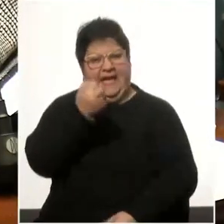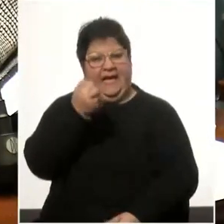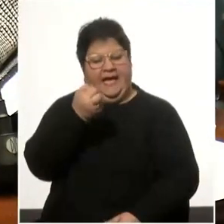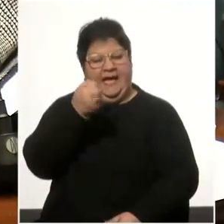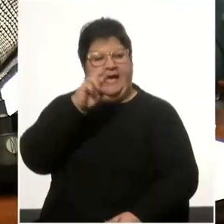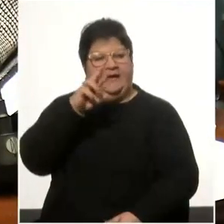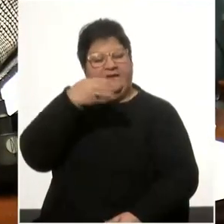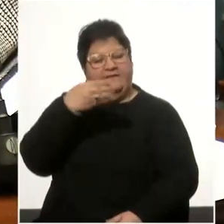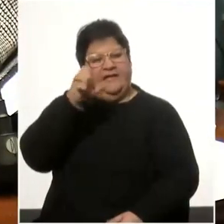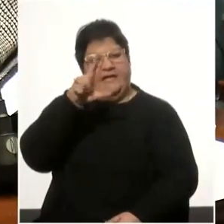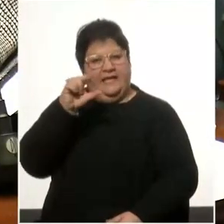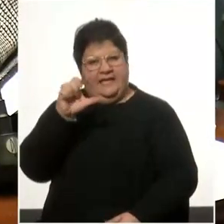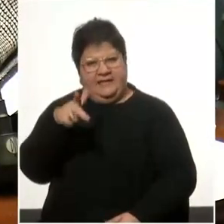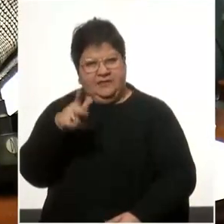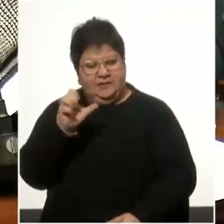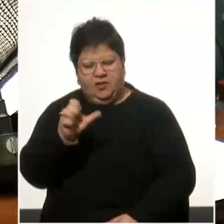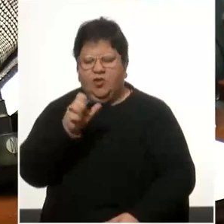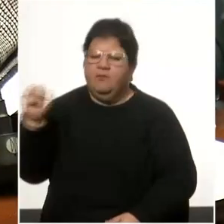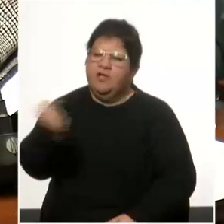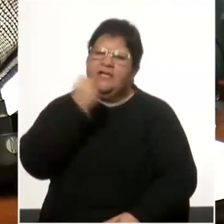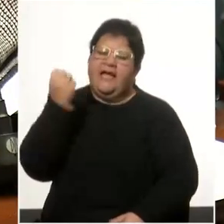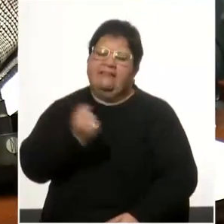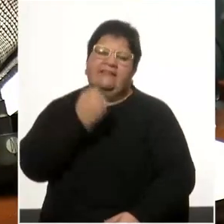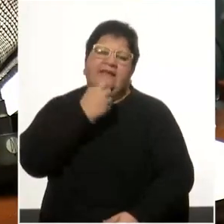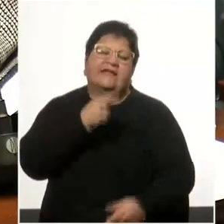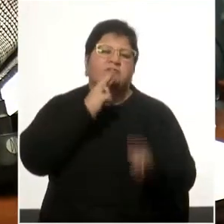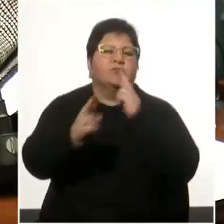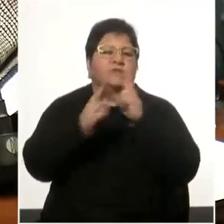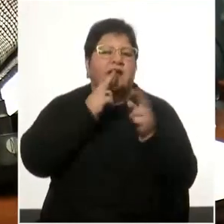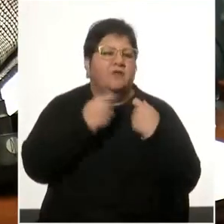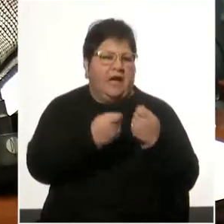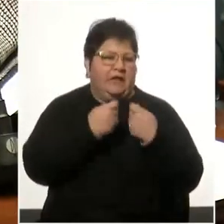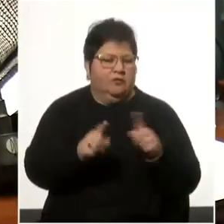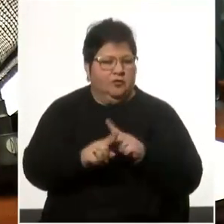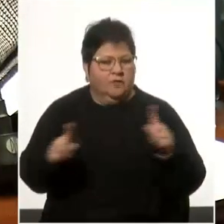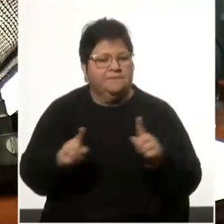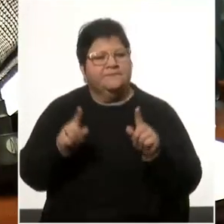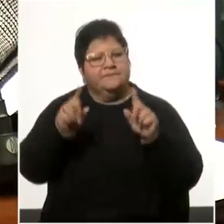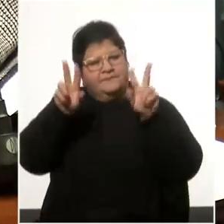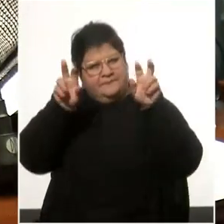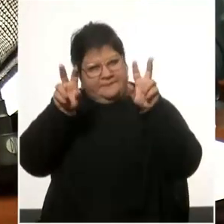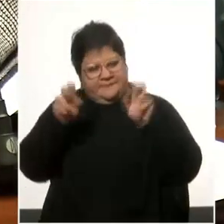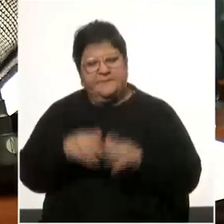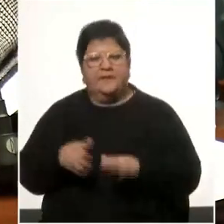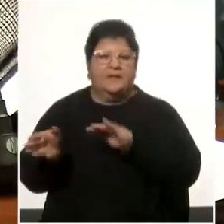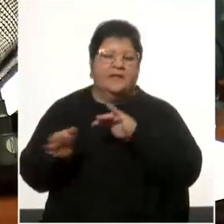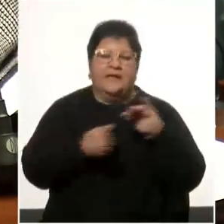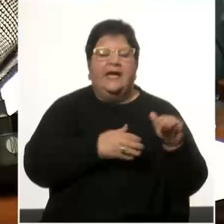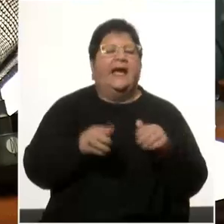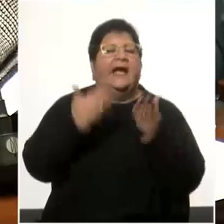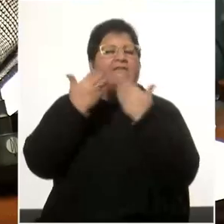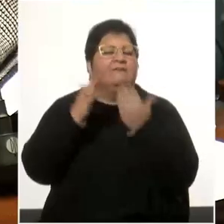; lo relevante son los resultados y no el gasto, ; hablemos de resultados,